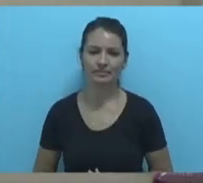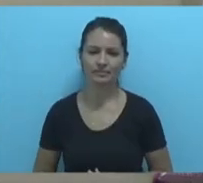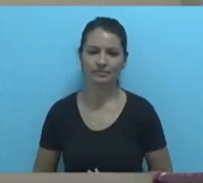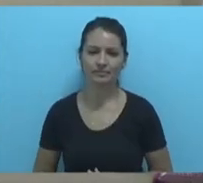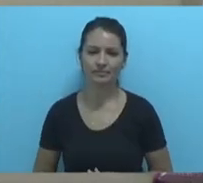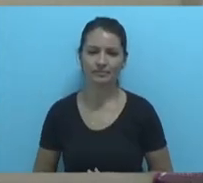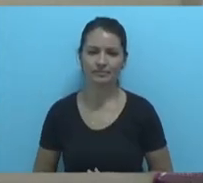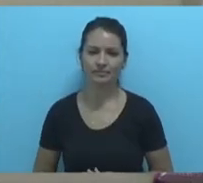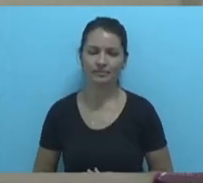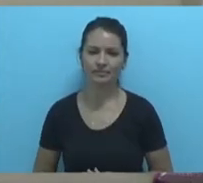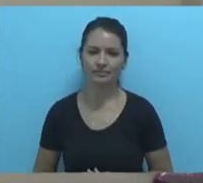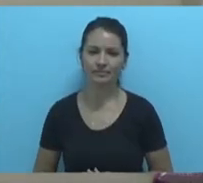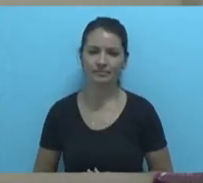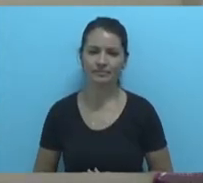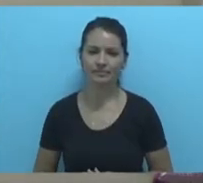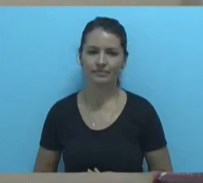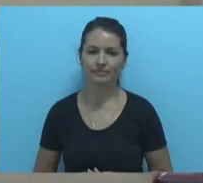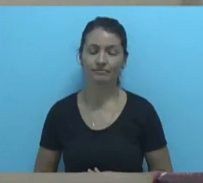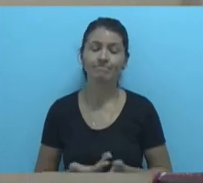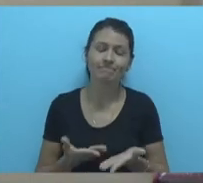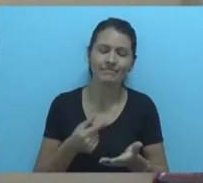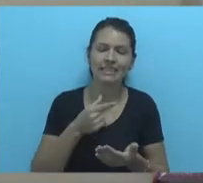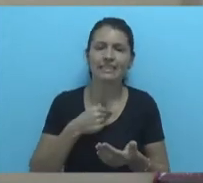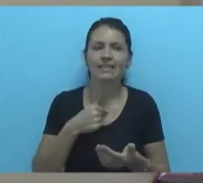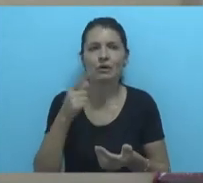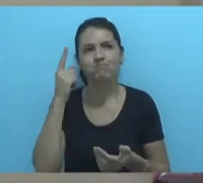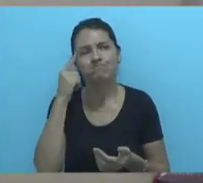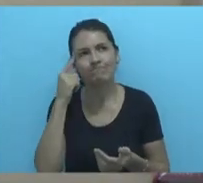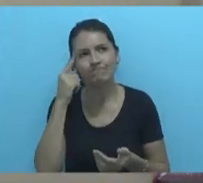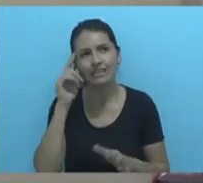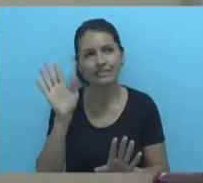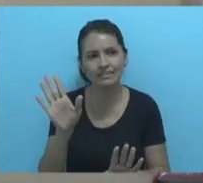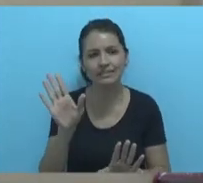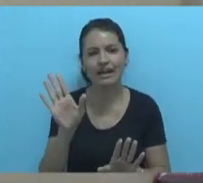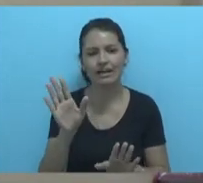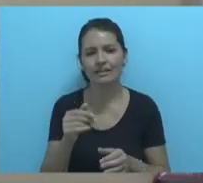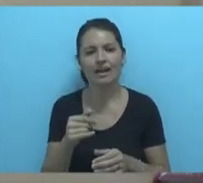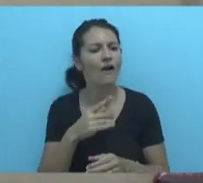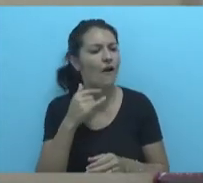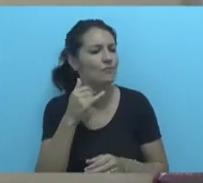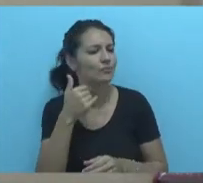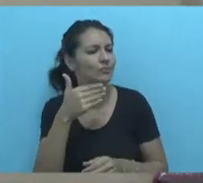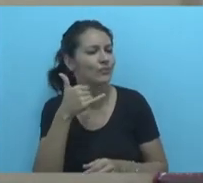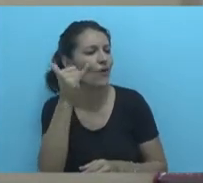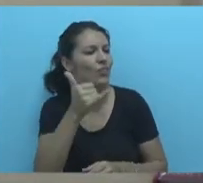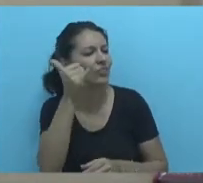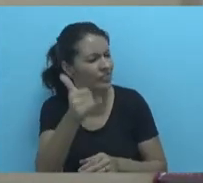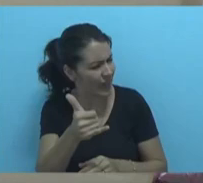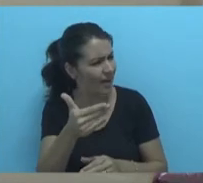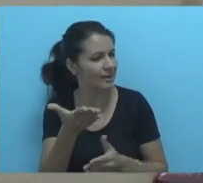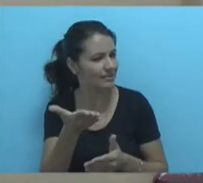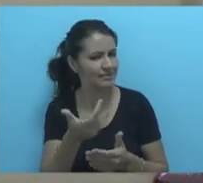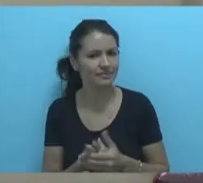Y me voy a permitir hacer algunas reflexiones al respecto, porque tiene que ver también de dónde venimos y para